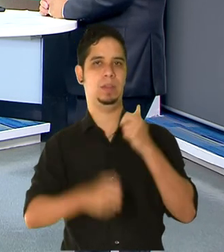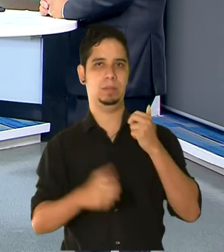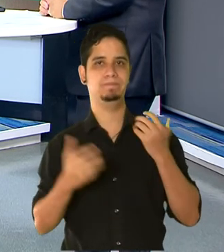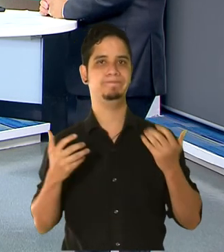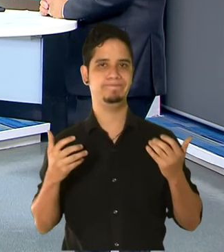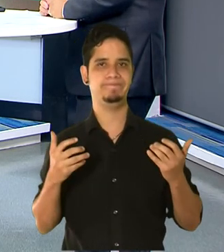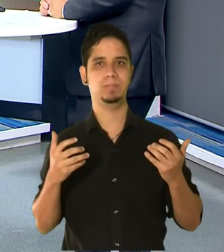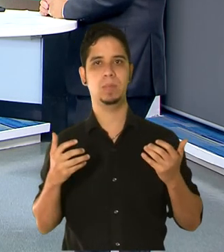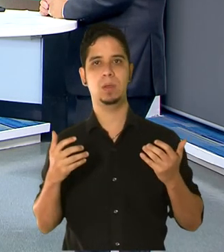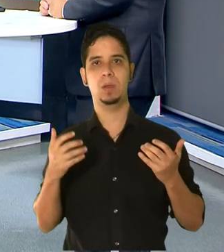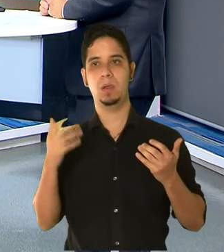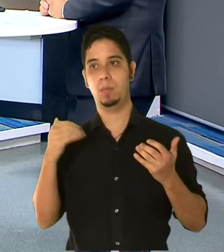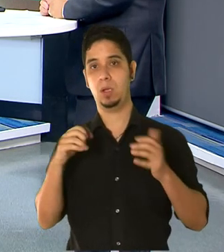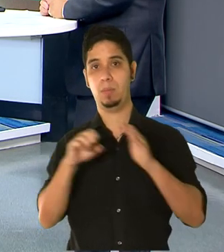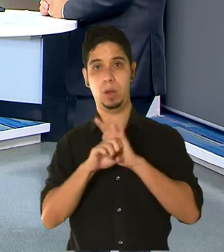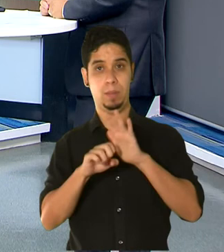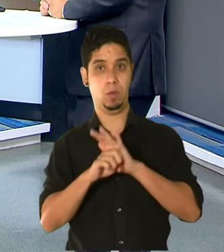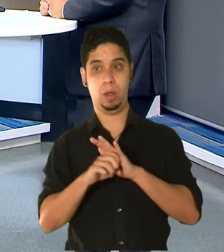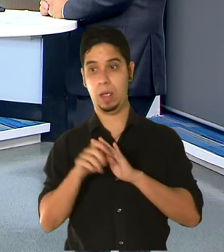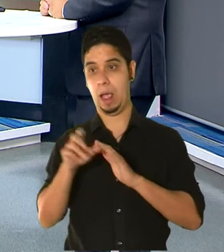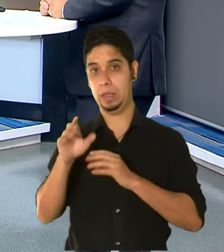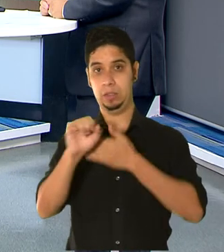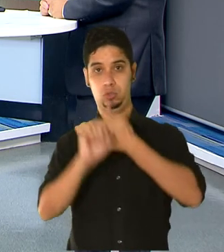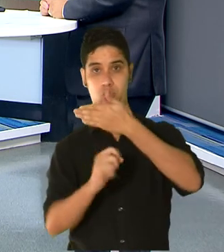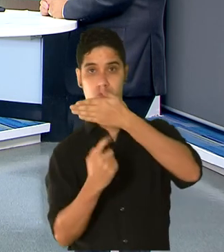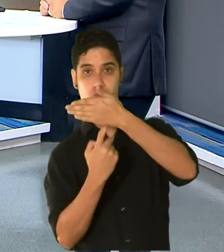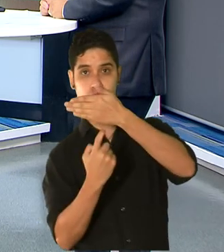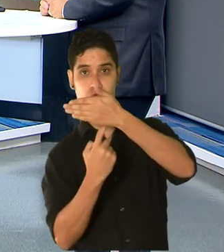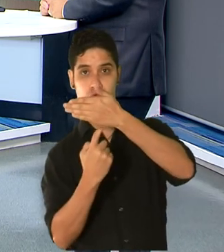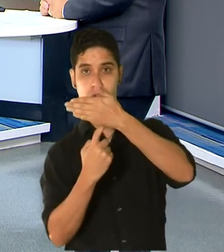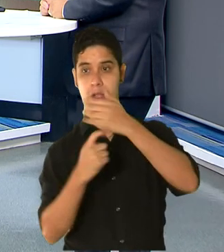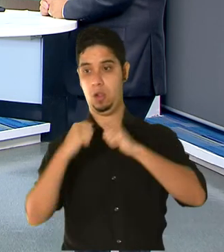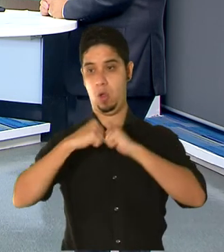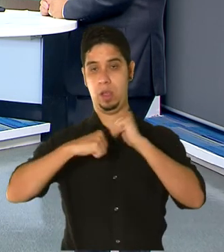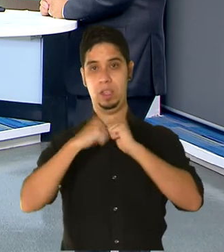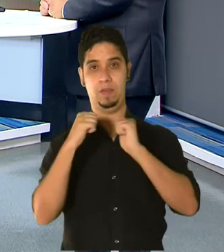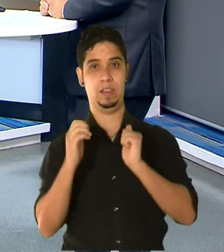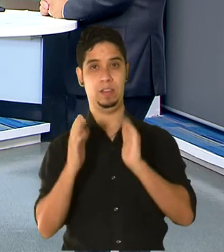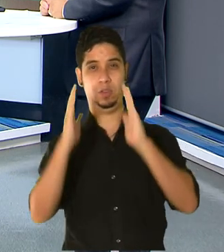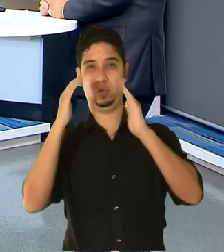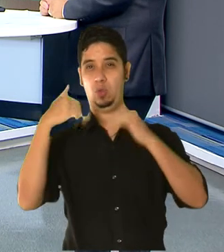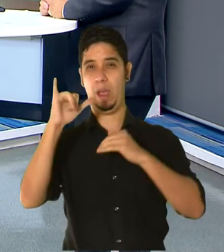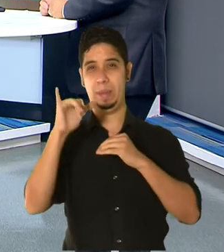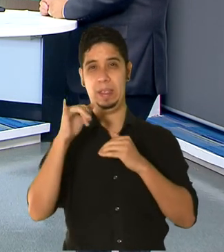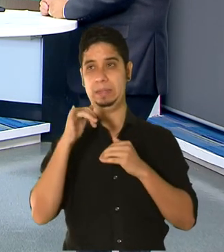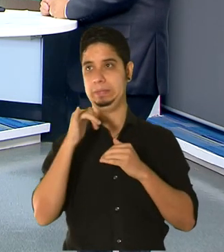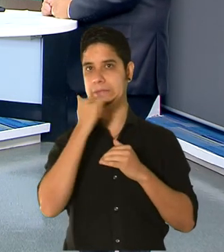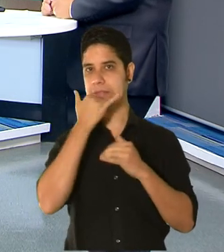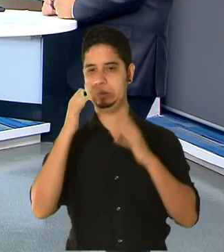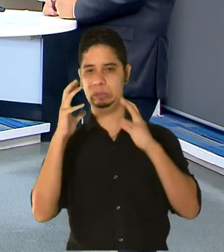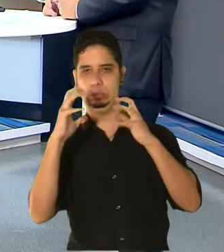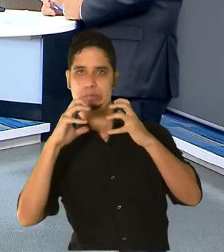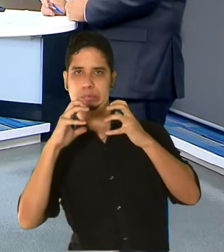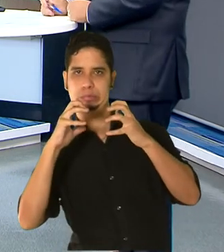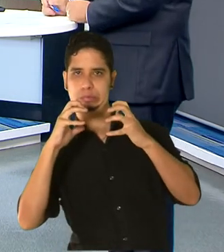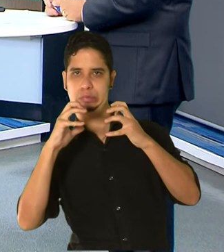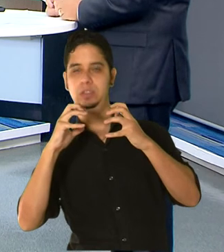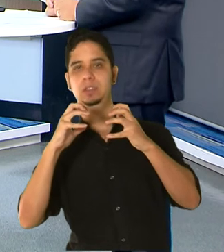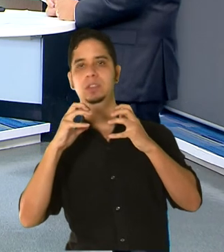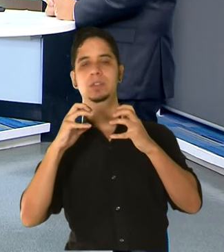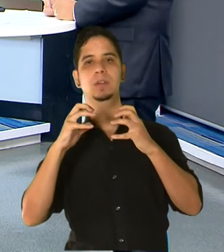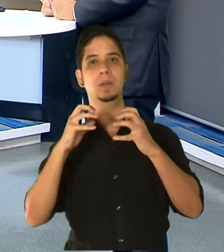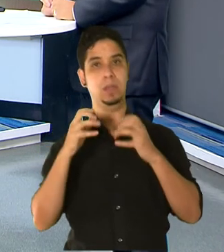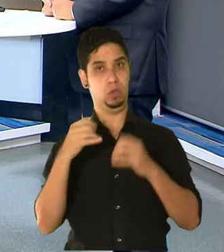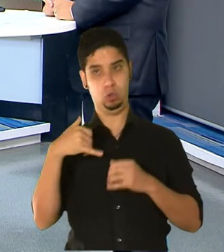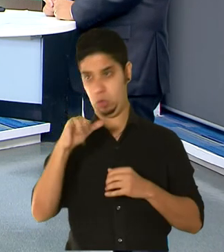sido por los temblores y los temblores la tierra sigue moviéndose en el área azul y en el área oeste que es el problema no tan grave como lo tuvimos al